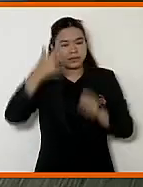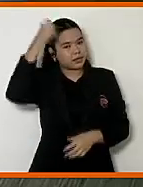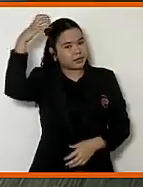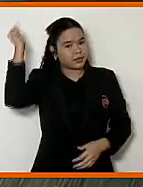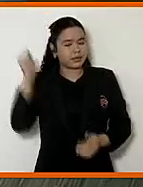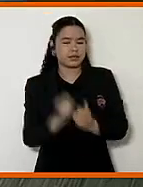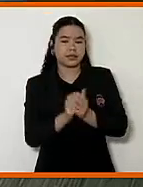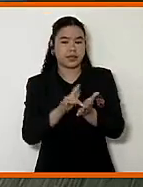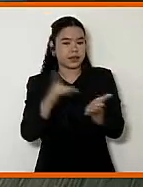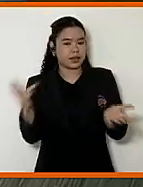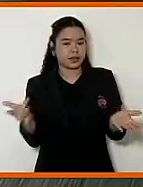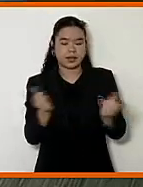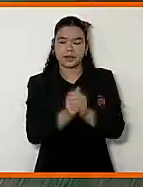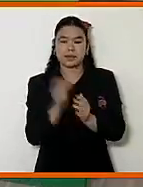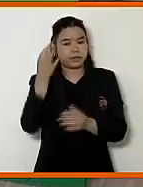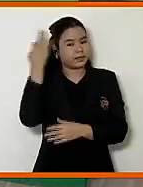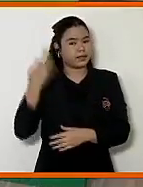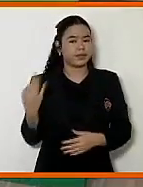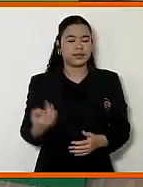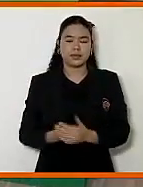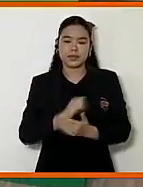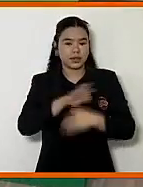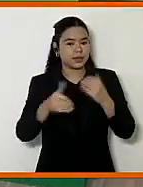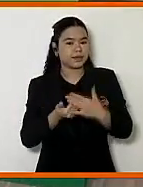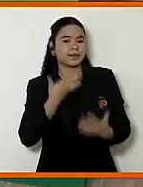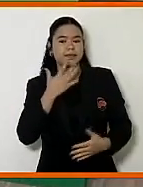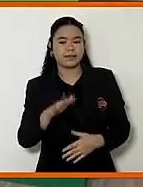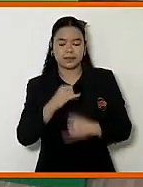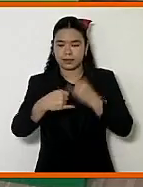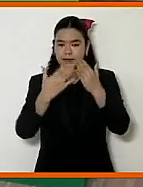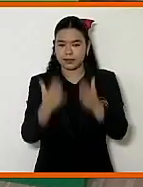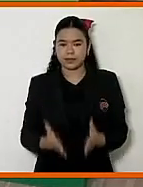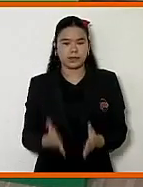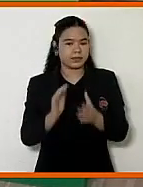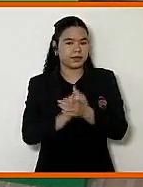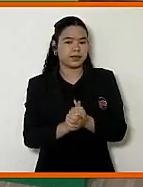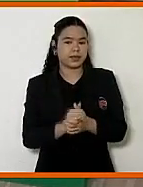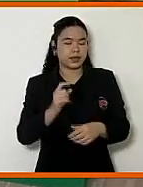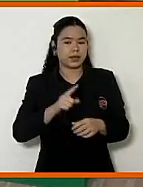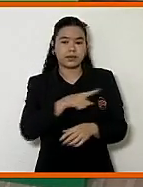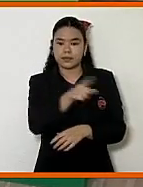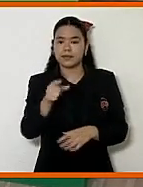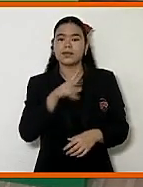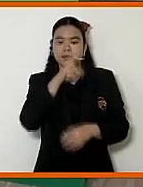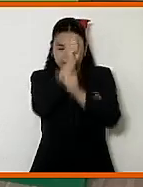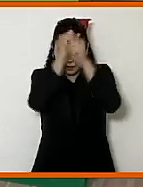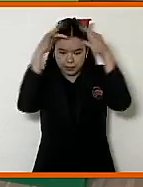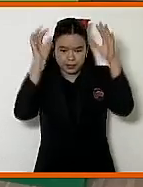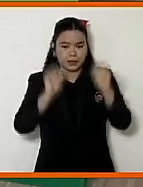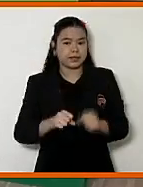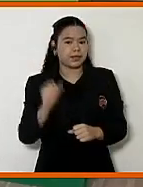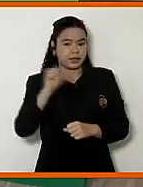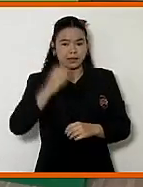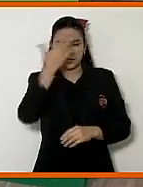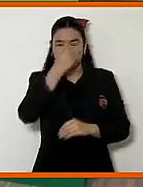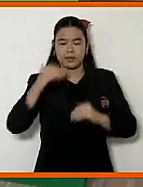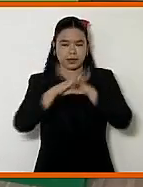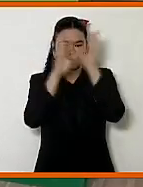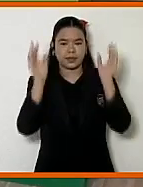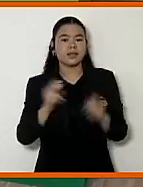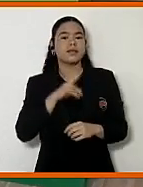charlín muchísimas gracias francine Les deseo suerte a cada uno de nuestros jugadores y que cada uno de tus sueños en esta hermosa mañana